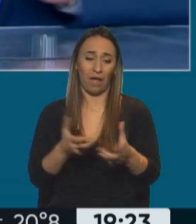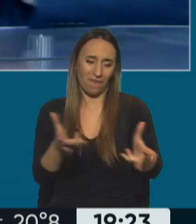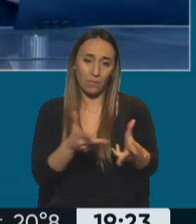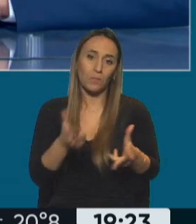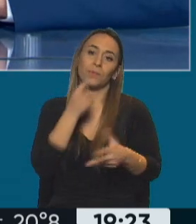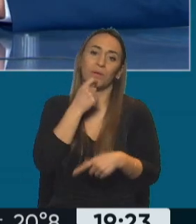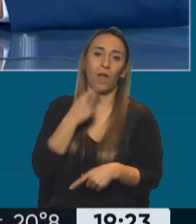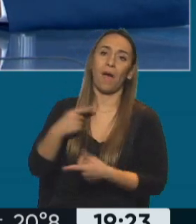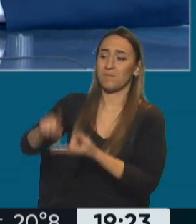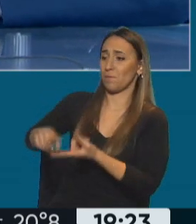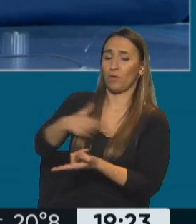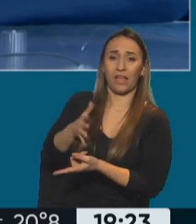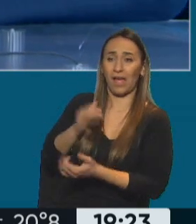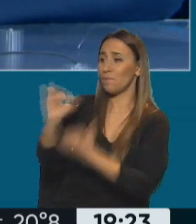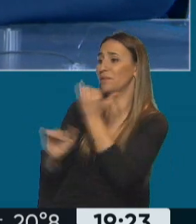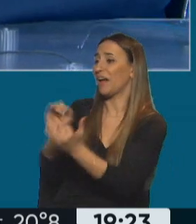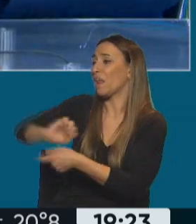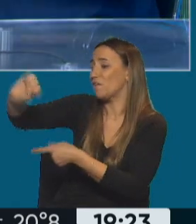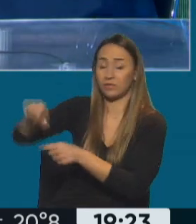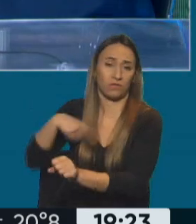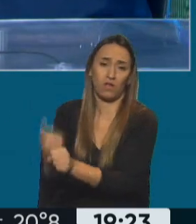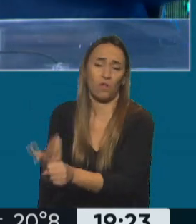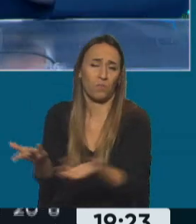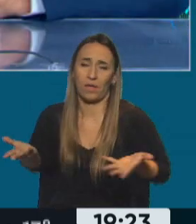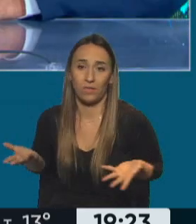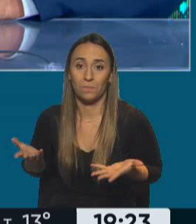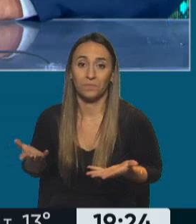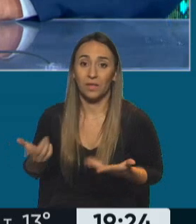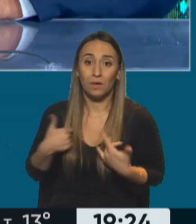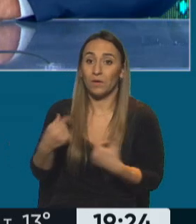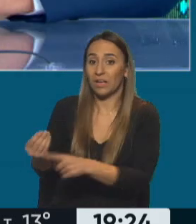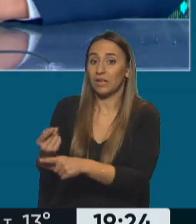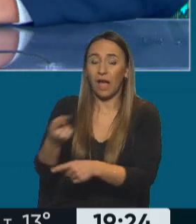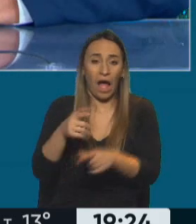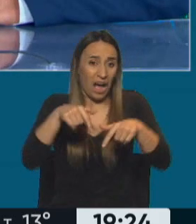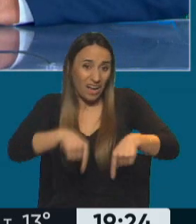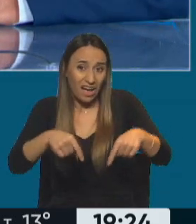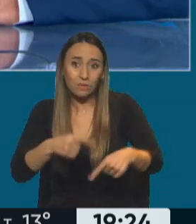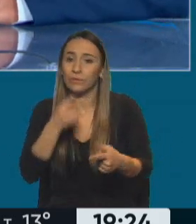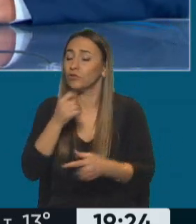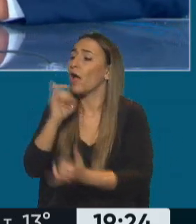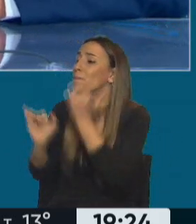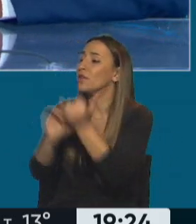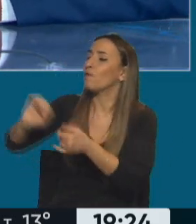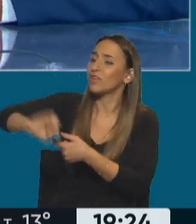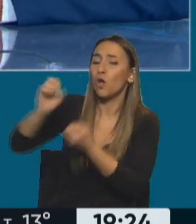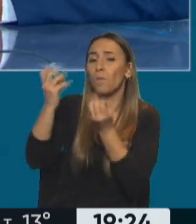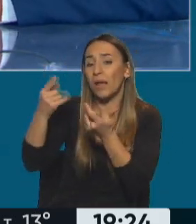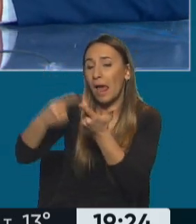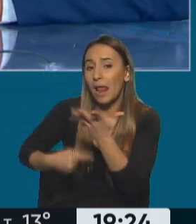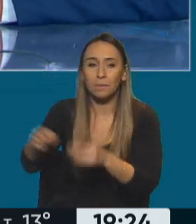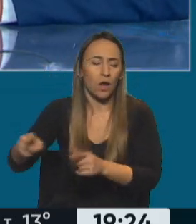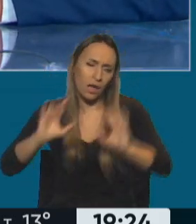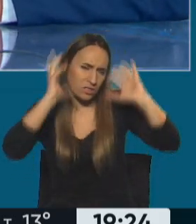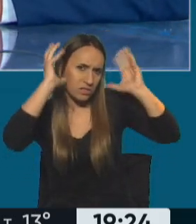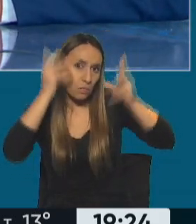puedo explicar y cuando llego a casa me mata. Me dice, muy lindo lo que decís, pero mira lo que me costó el supermercado. Bueno, pero el dólar blue estuvo subiendo, subieron todos los precios.